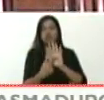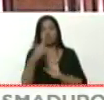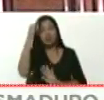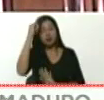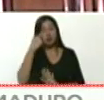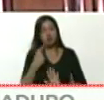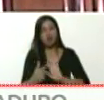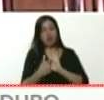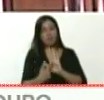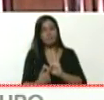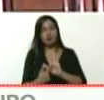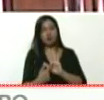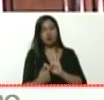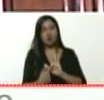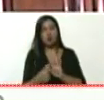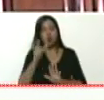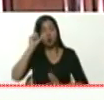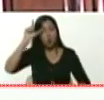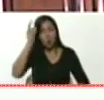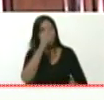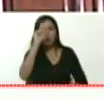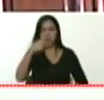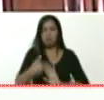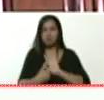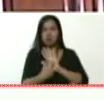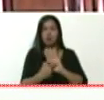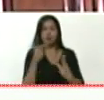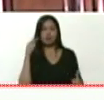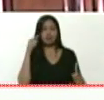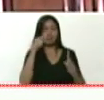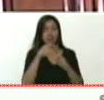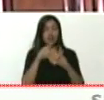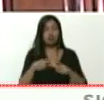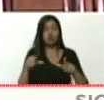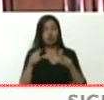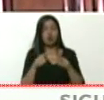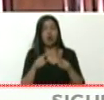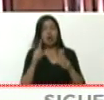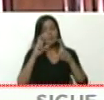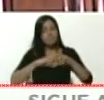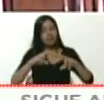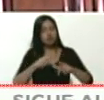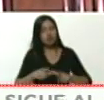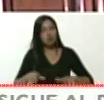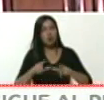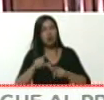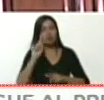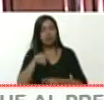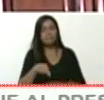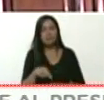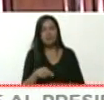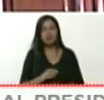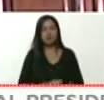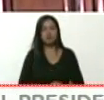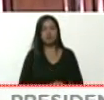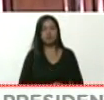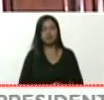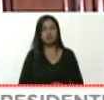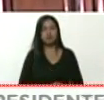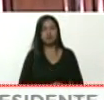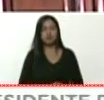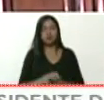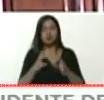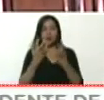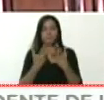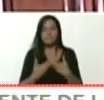nos da ejemplo, el Guárico también. Vamos directamente a la inspección de la agropecuaria Los Robles. Una